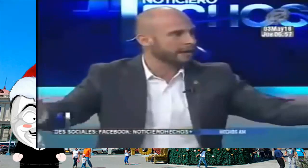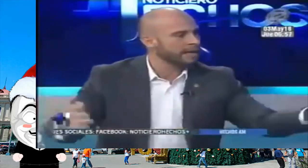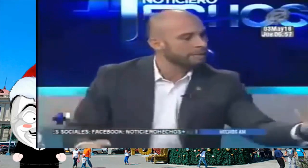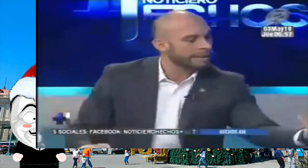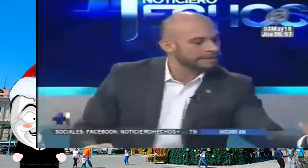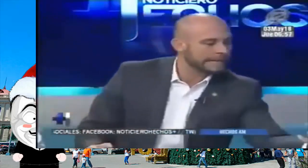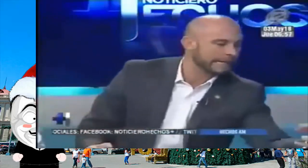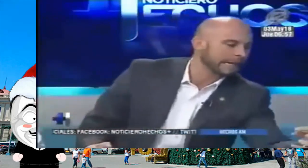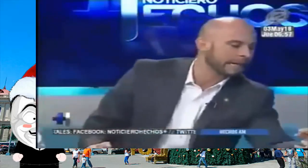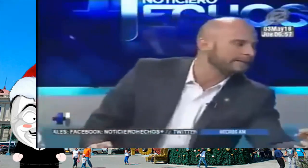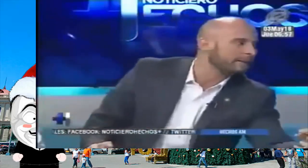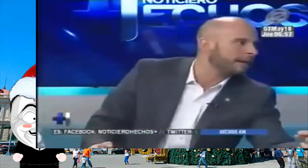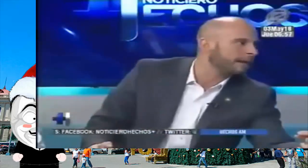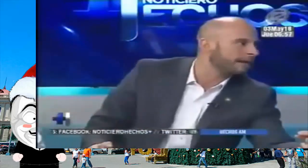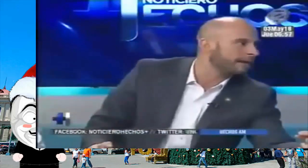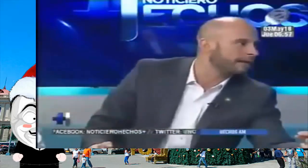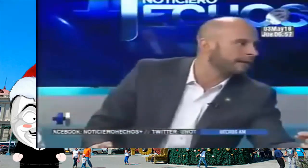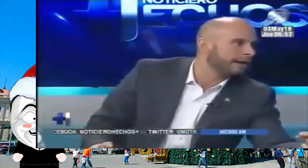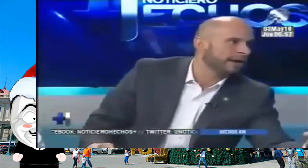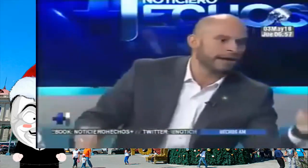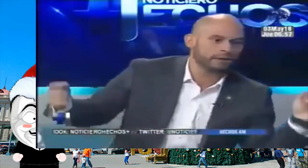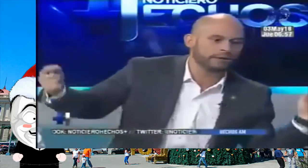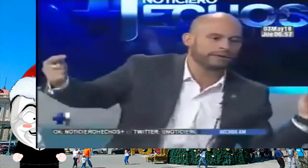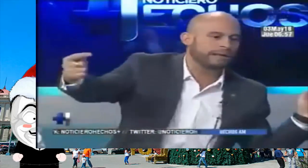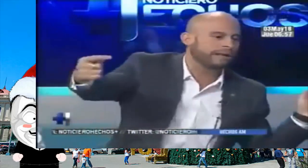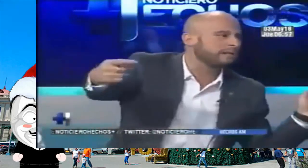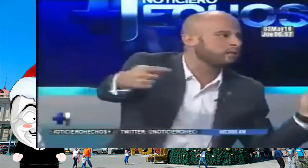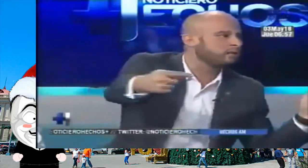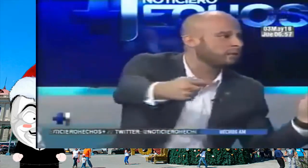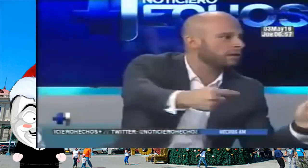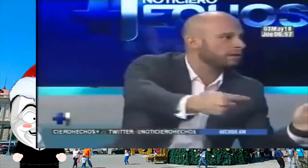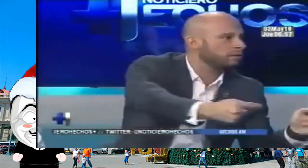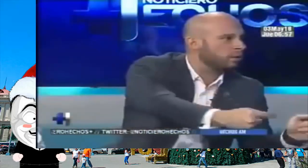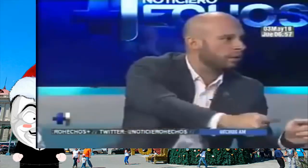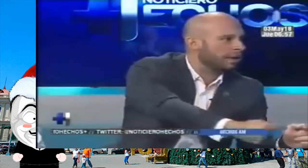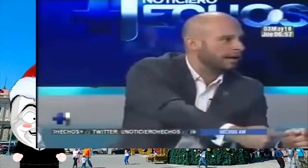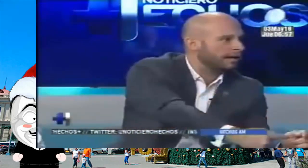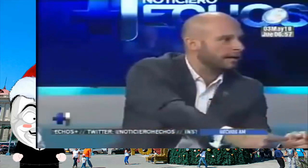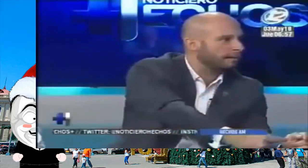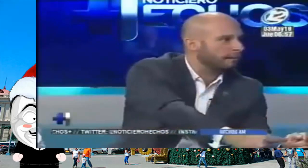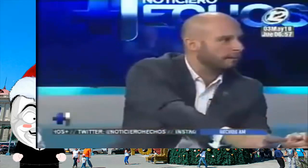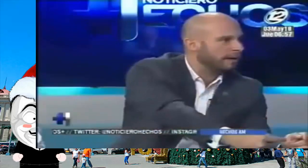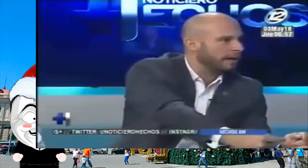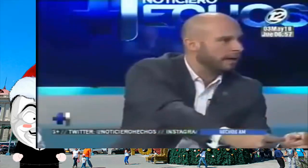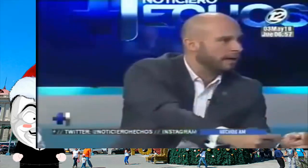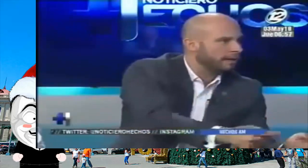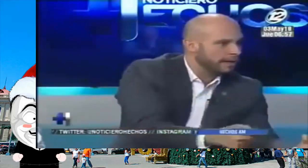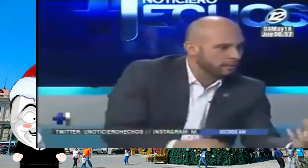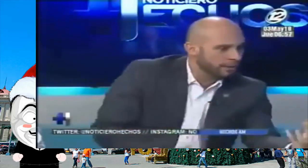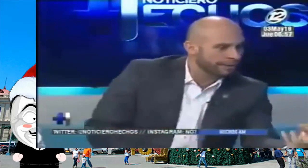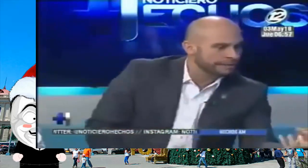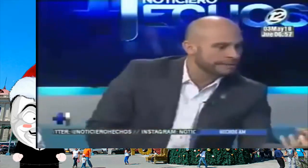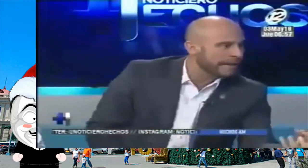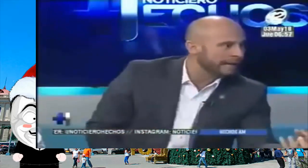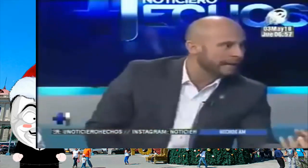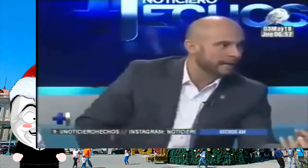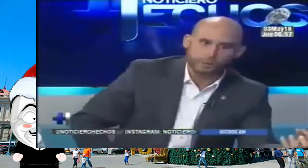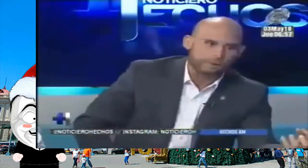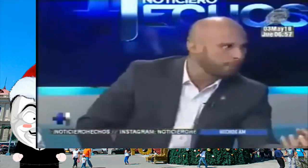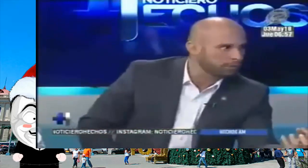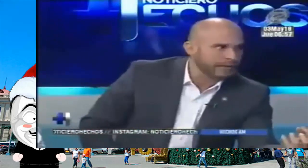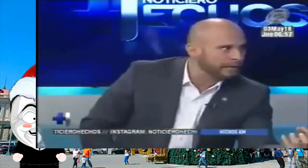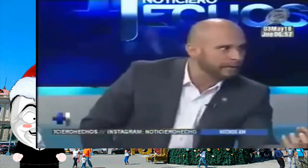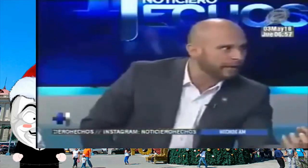y la manzana que es la asamblea legislativa es donde está la atención de toda la crítica pública y en una manzana